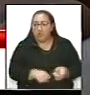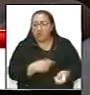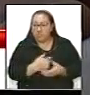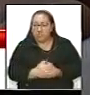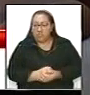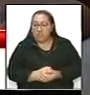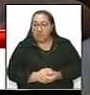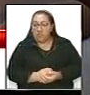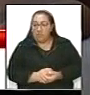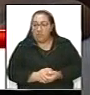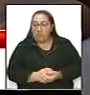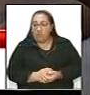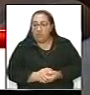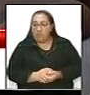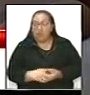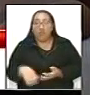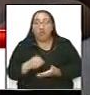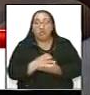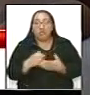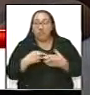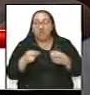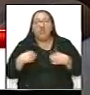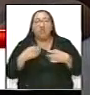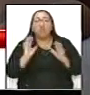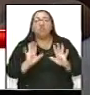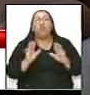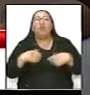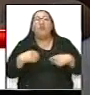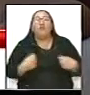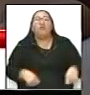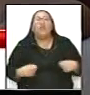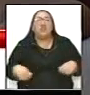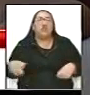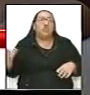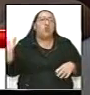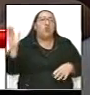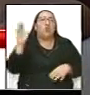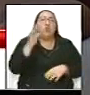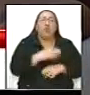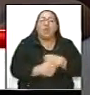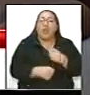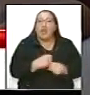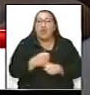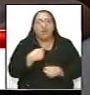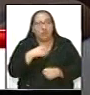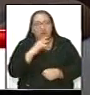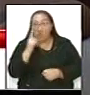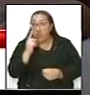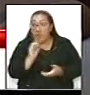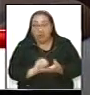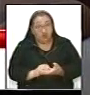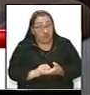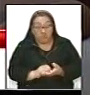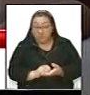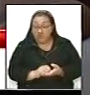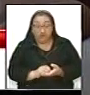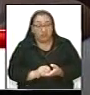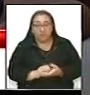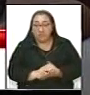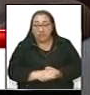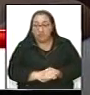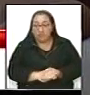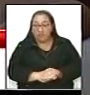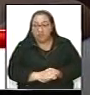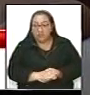distrito y centro poblado tiene su fiesta patronal durante todo el año. No estamos hablando de un solo día en específico.